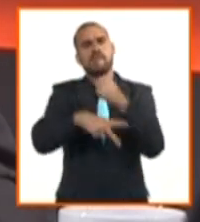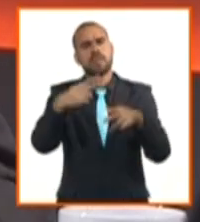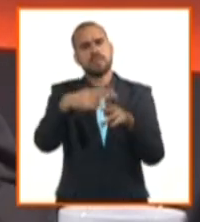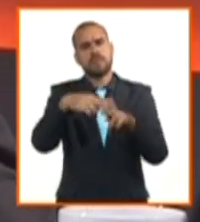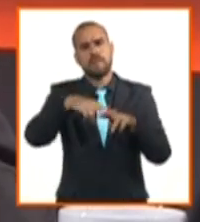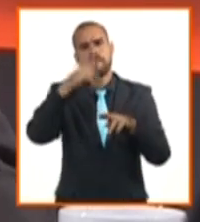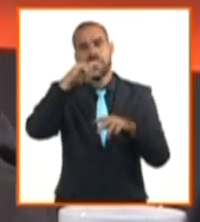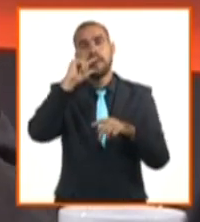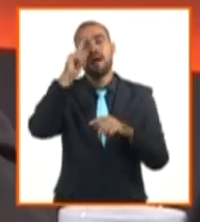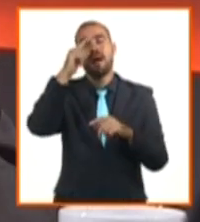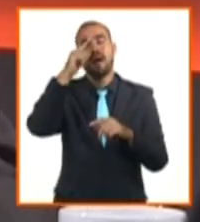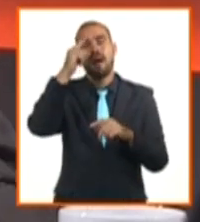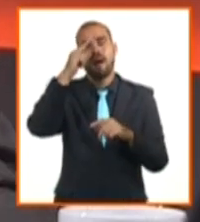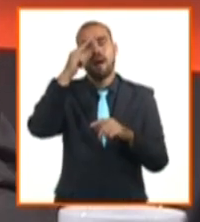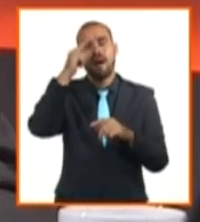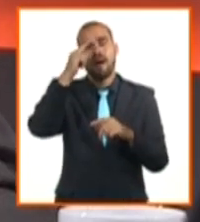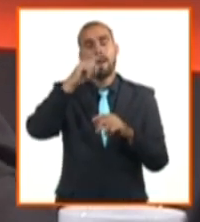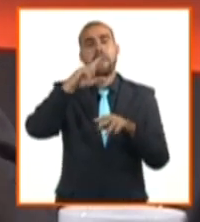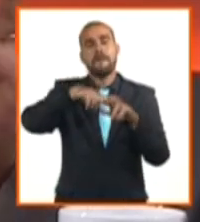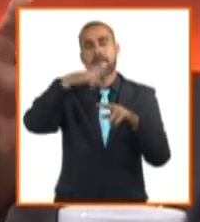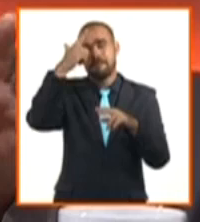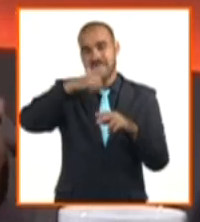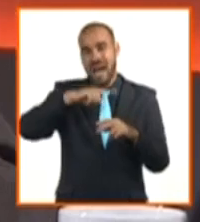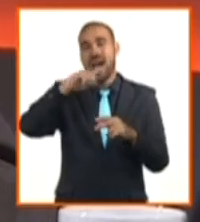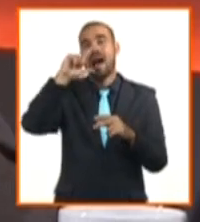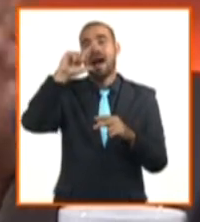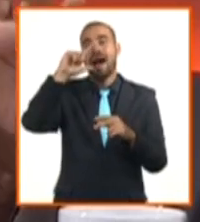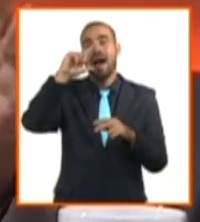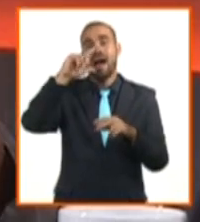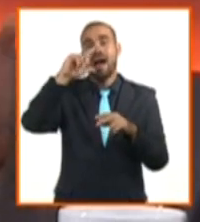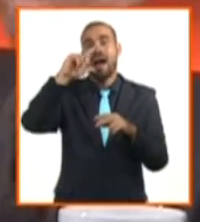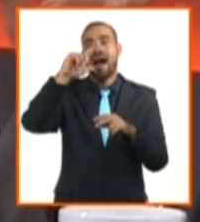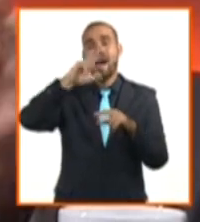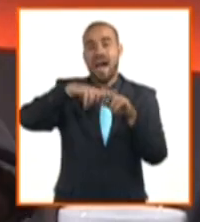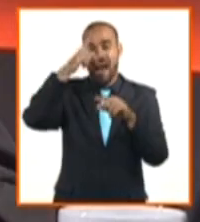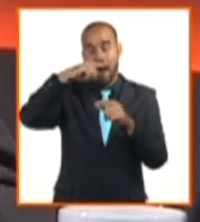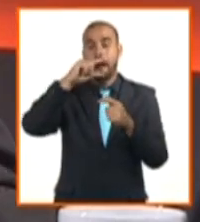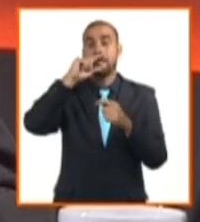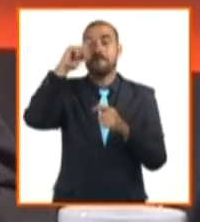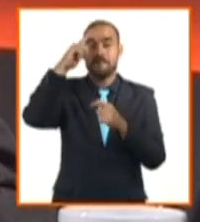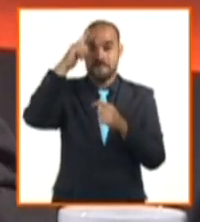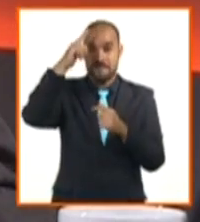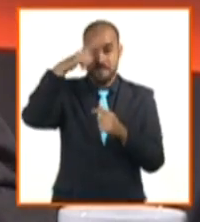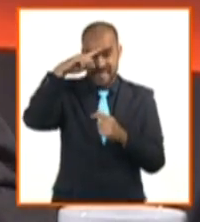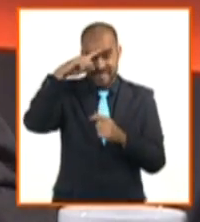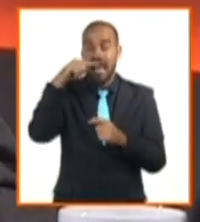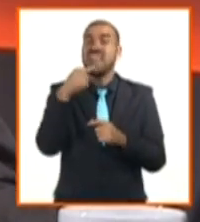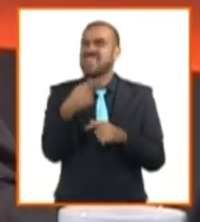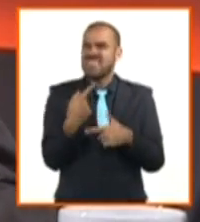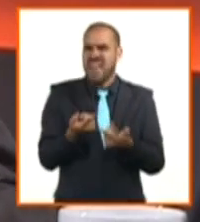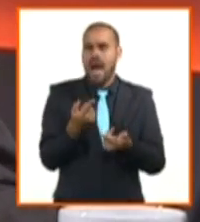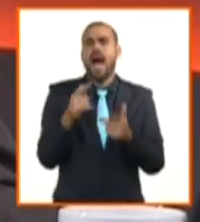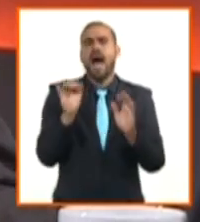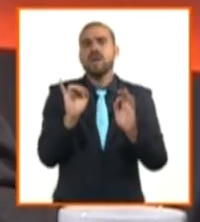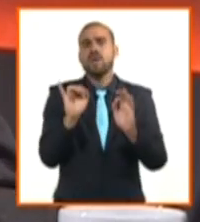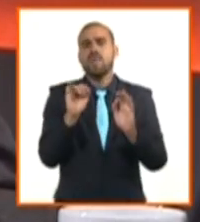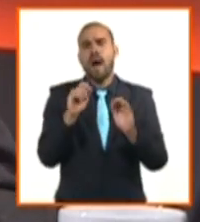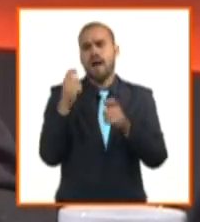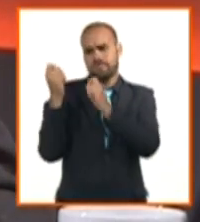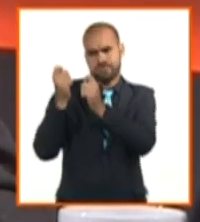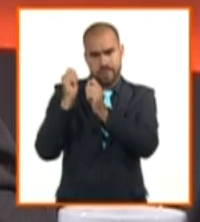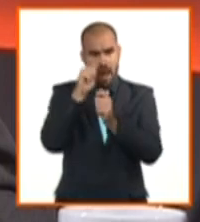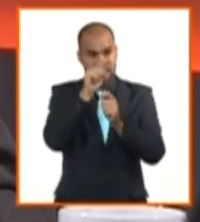convertir en un ciclón extratropical un ciclón invernal para llamarlo otra manera y ese tipo de ciclón